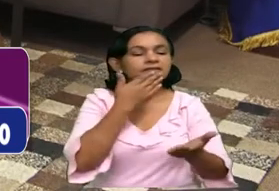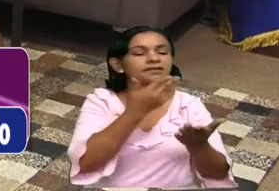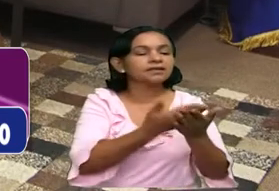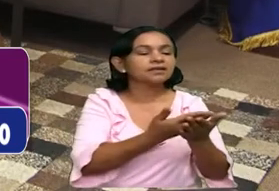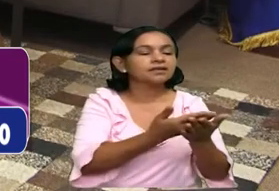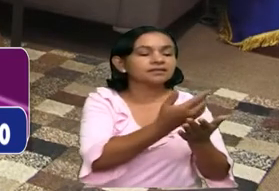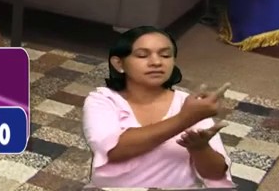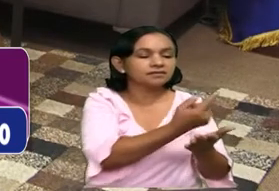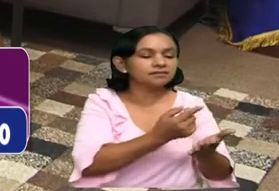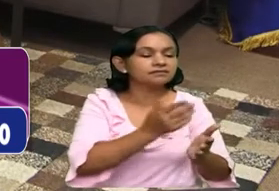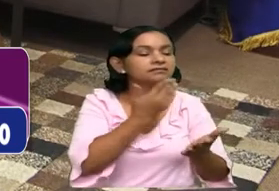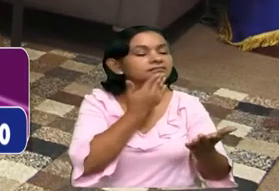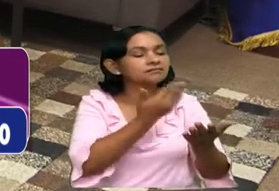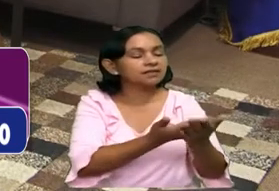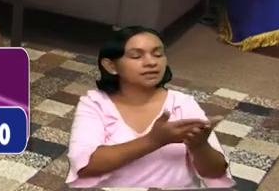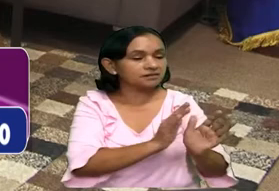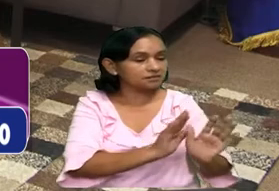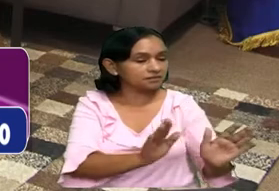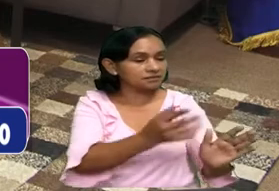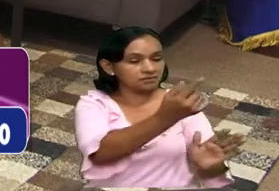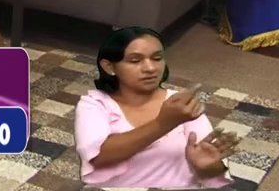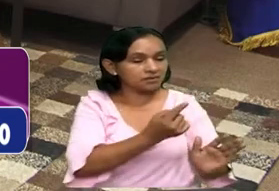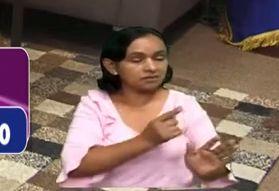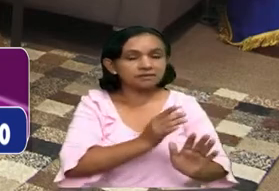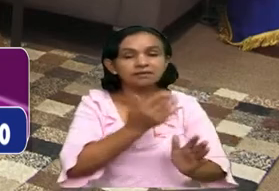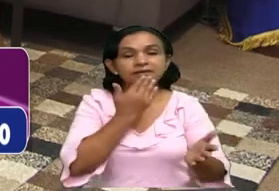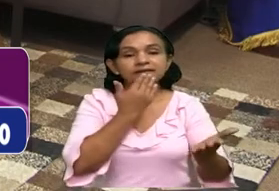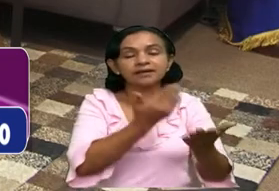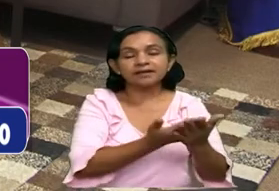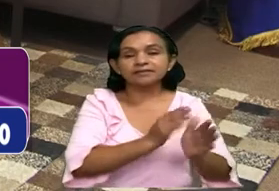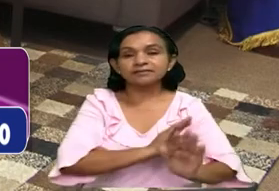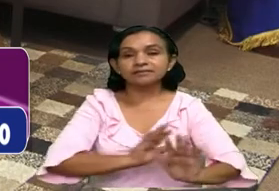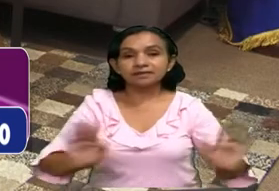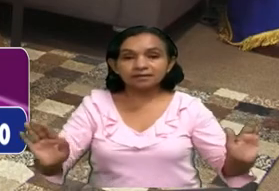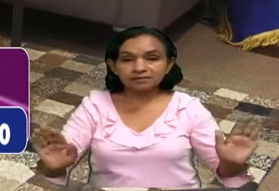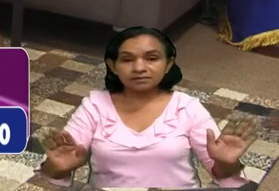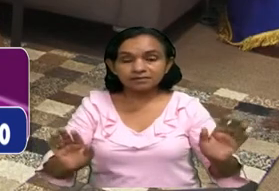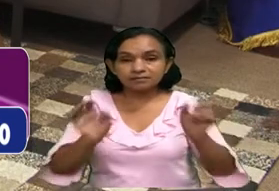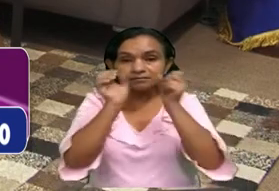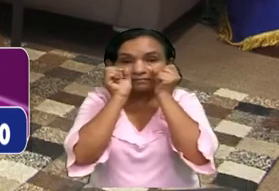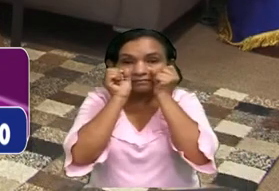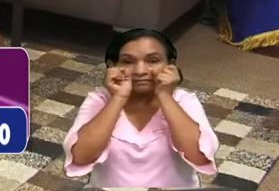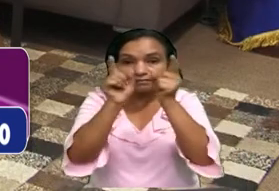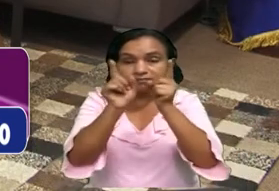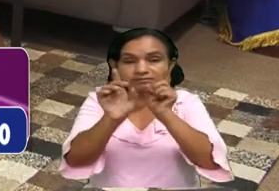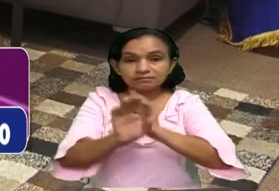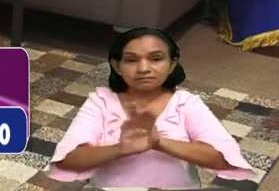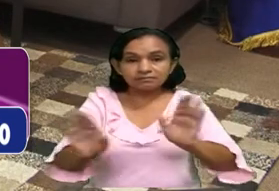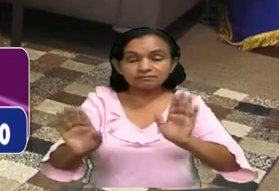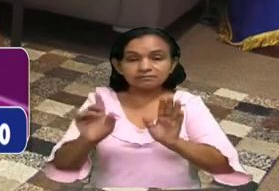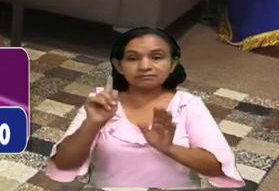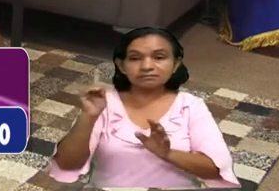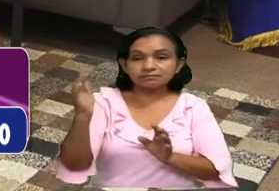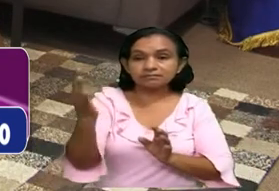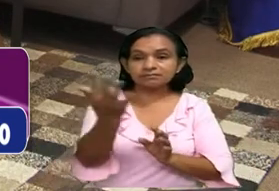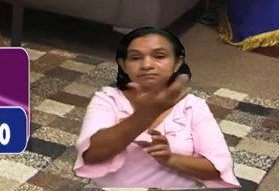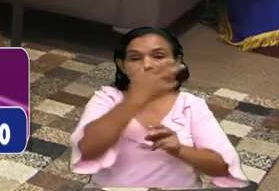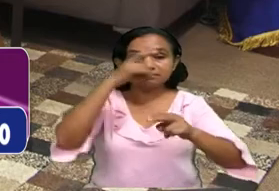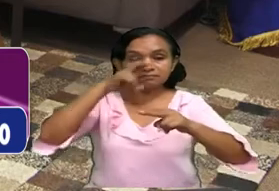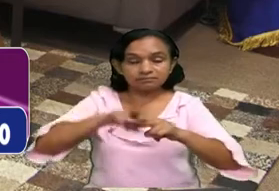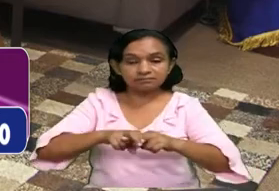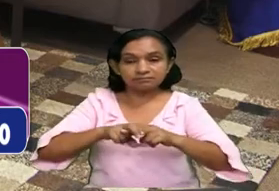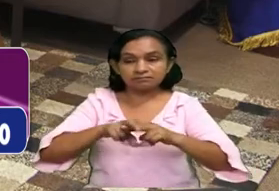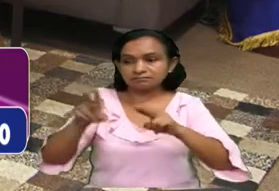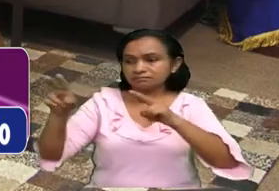venido. Gracias por haber venido. 4 palabras. Esa fue su única. Nosotros nos quedamos sentados